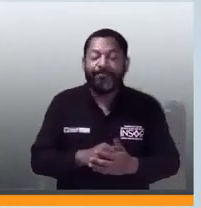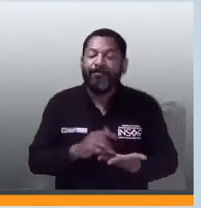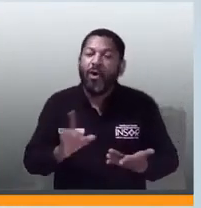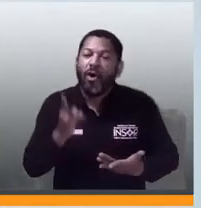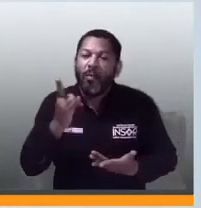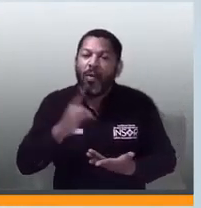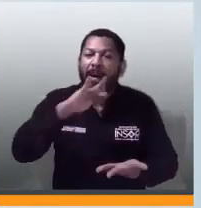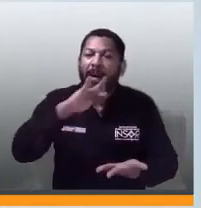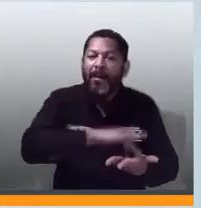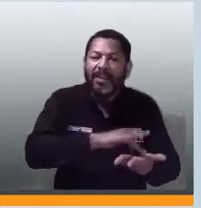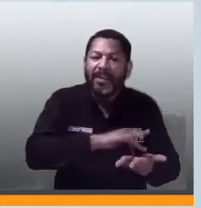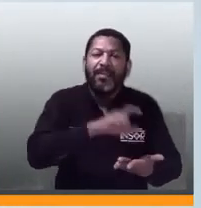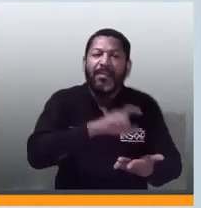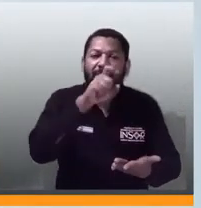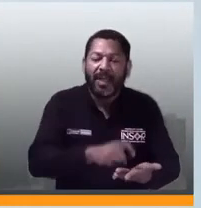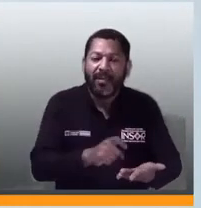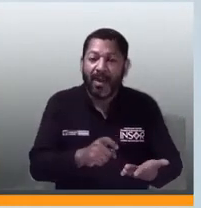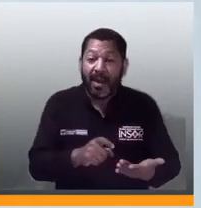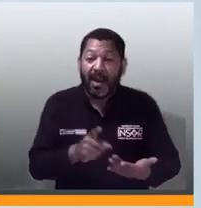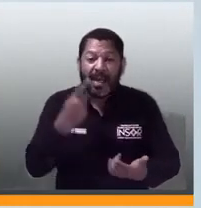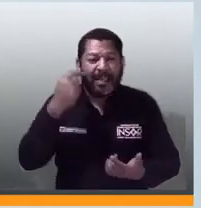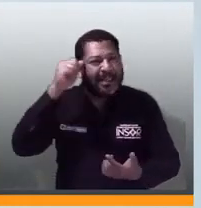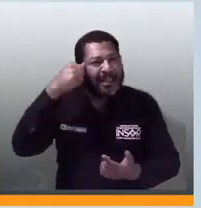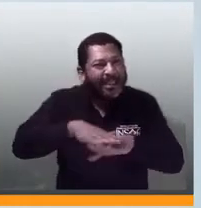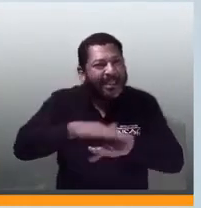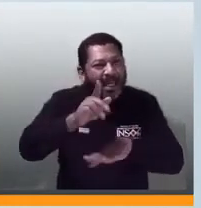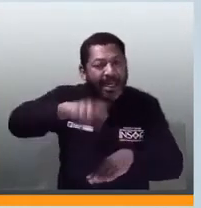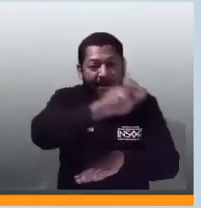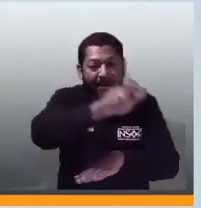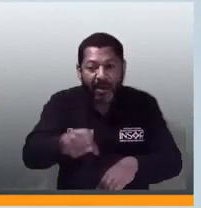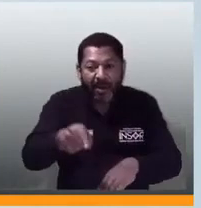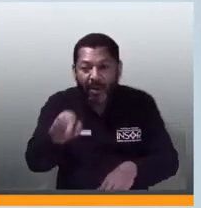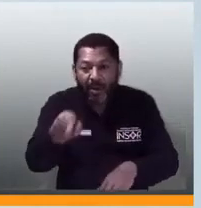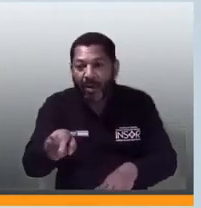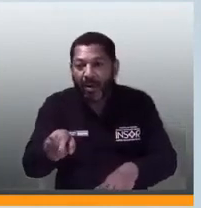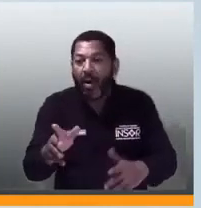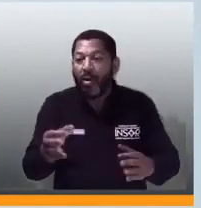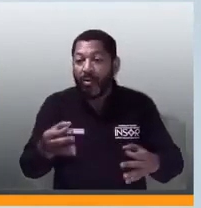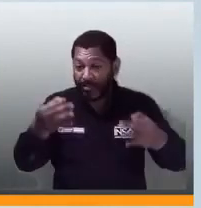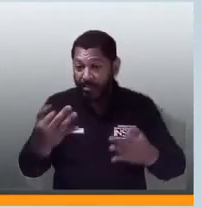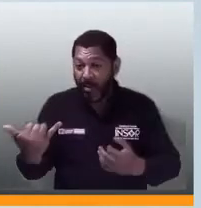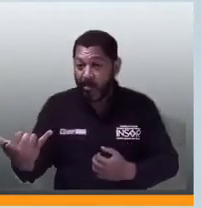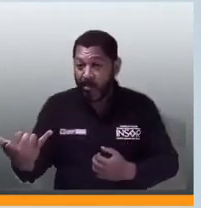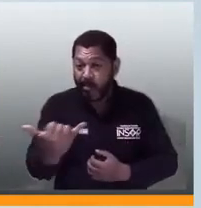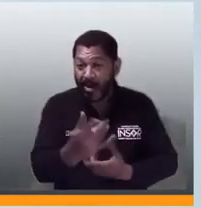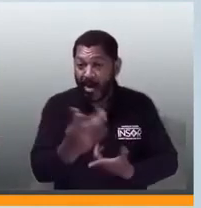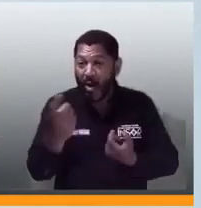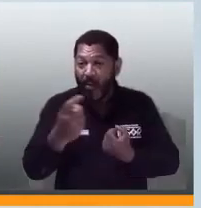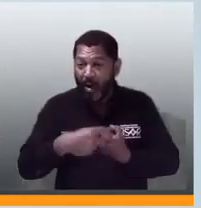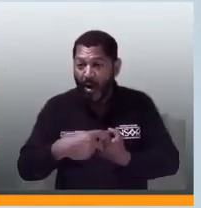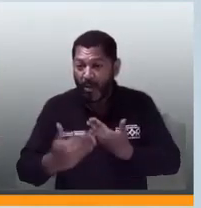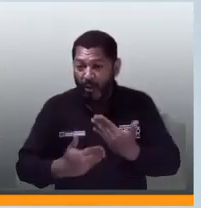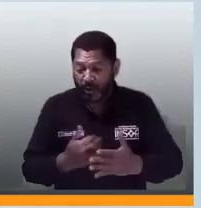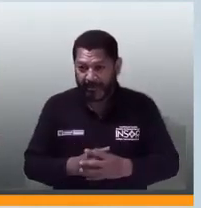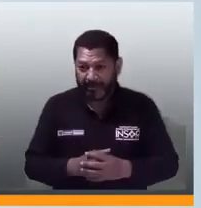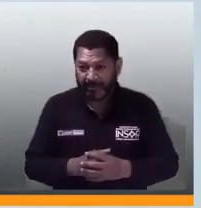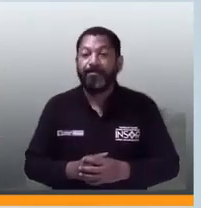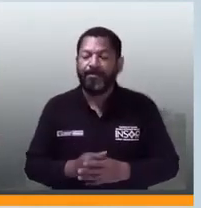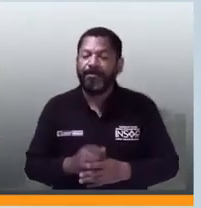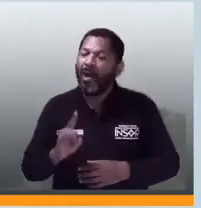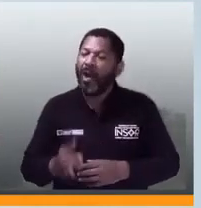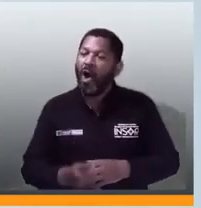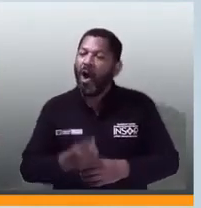esa participación de todos, cómo nosotros le recordamos a la gente y cómo la gente realmente se inscribe. Y fortalecer